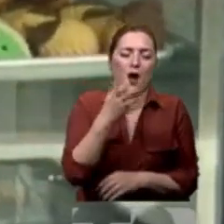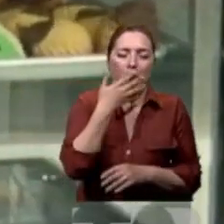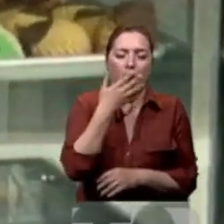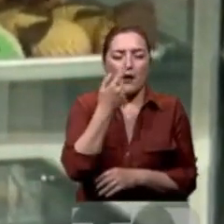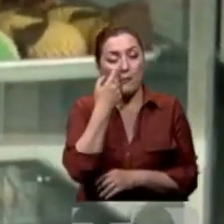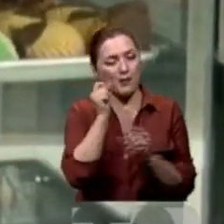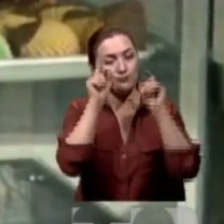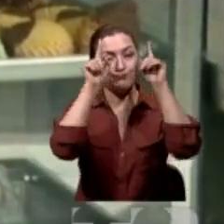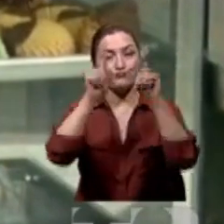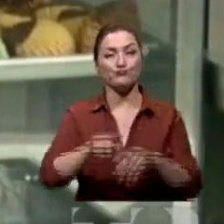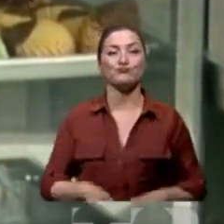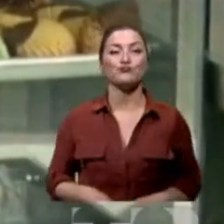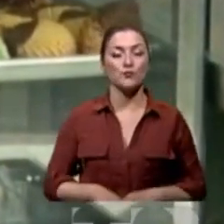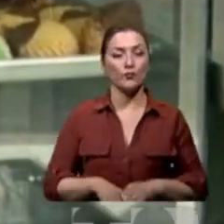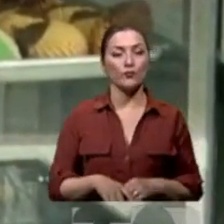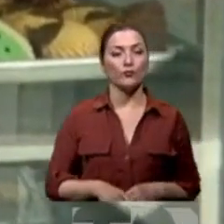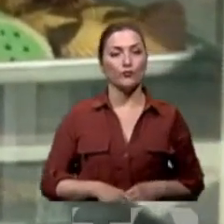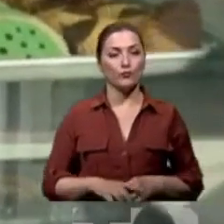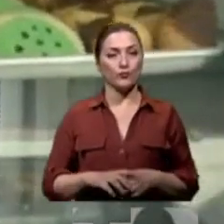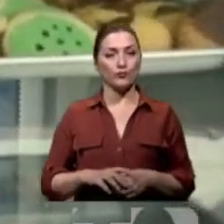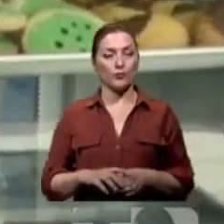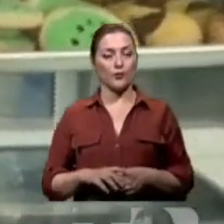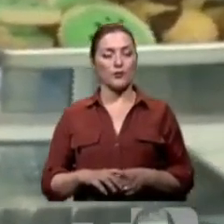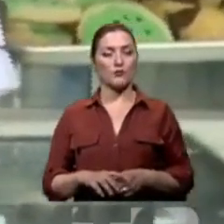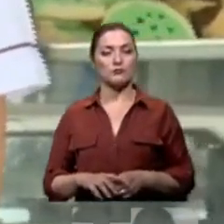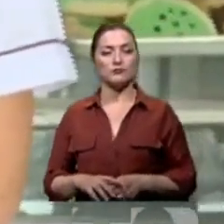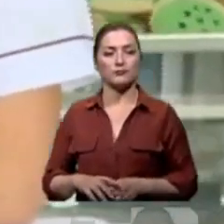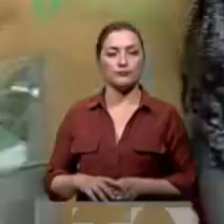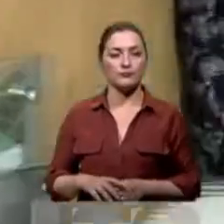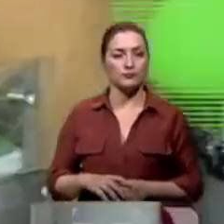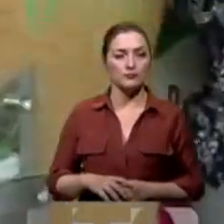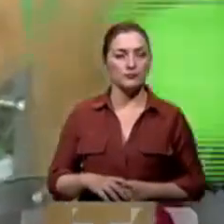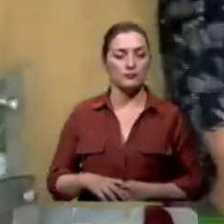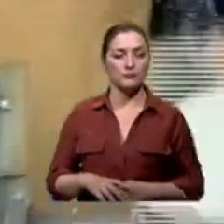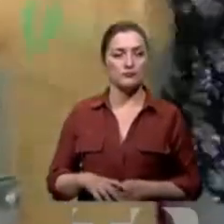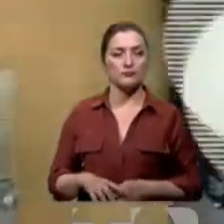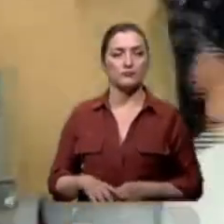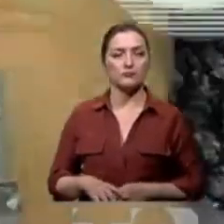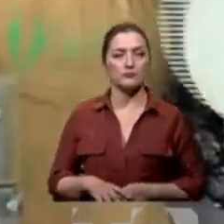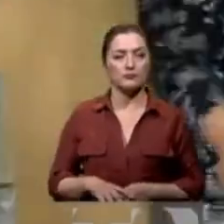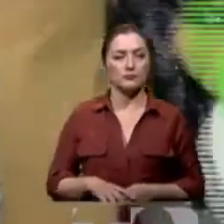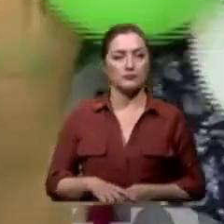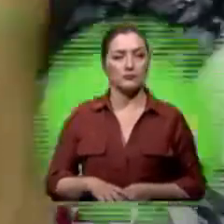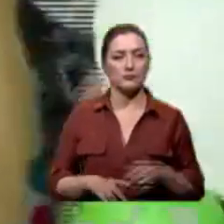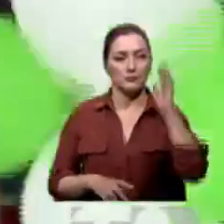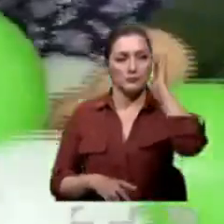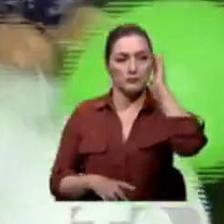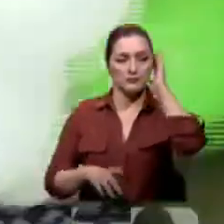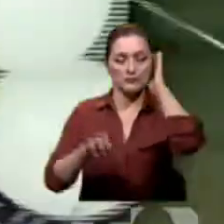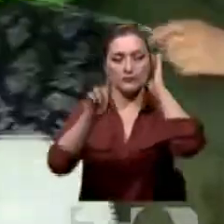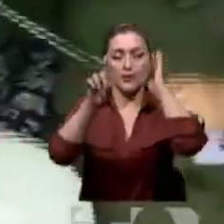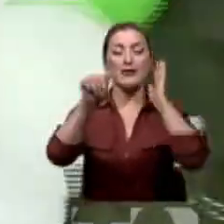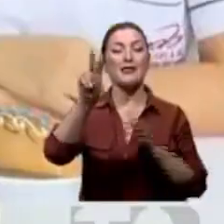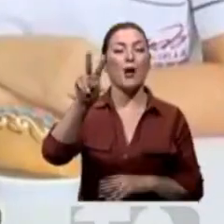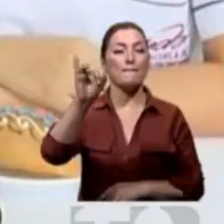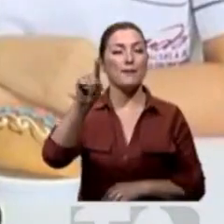con qué sorprenden. Seguro nos van a sorprender muchísimo, mi querido David. Coméntanos tú, ¿cuál sería tu consejo? Esos